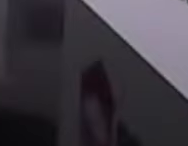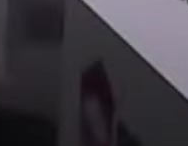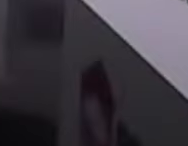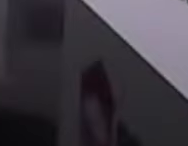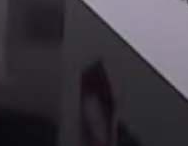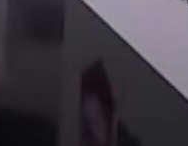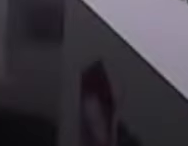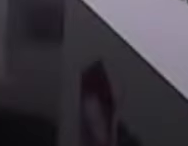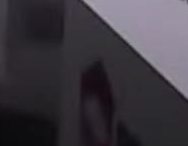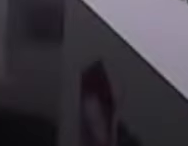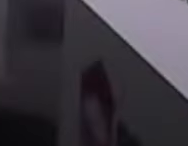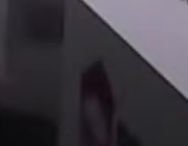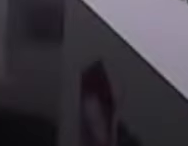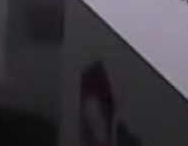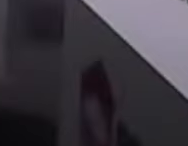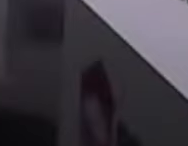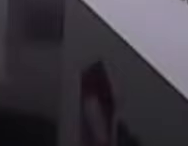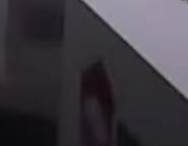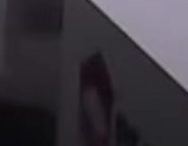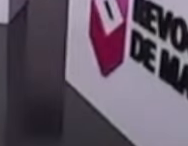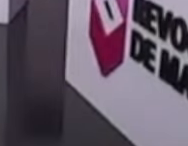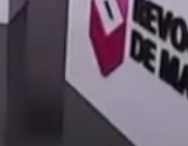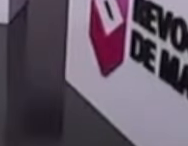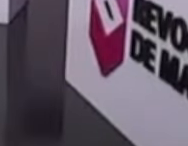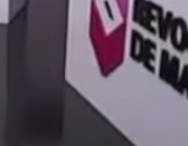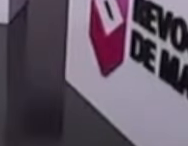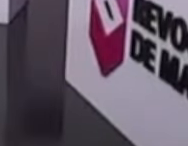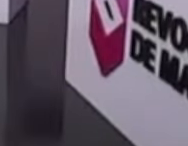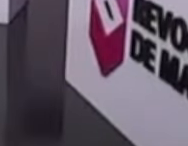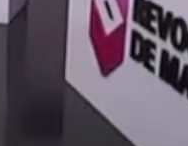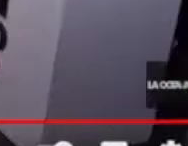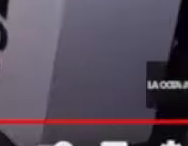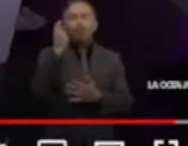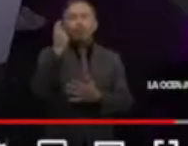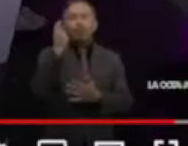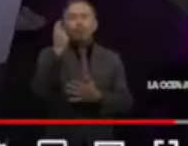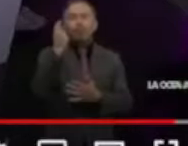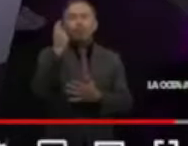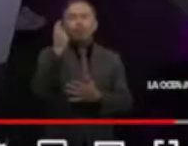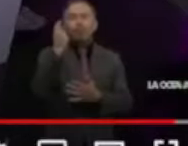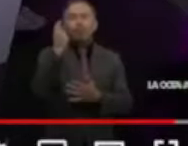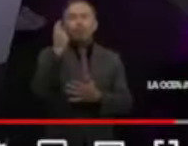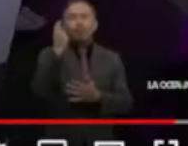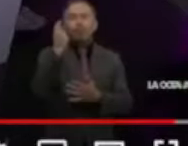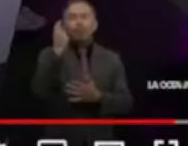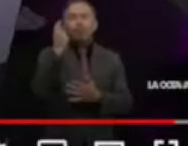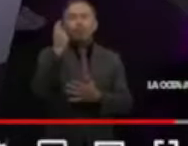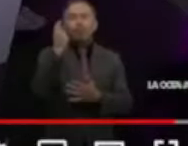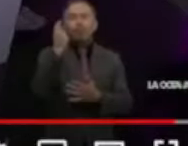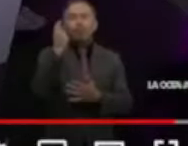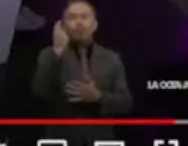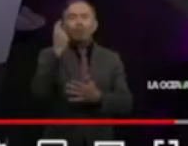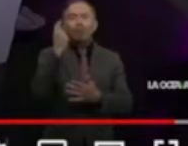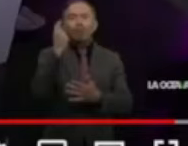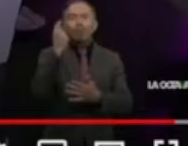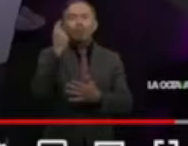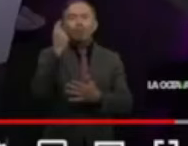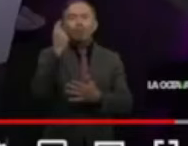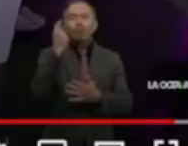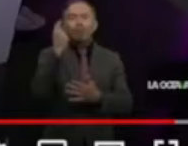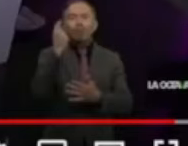ejemplo. O sea, esto era lo que realmente uno tenía que, a lo que se enfrentaba. Y digo, este es un ejemplo, aquí